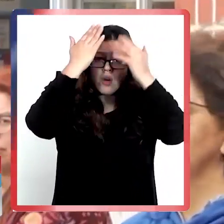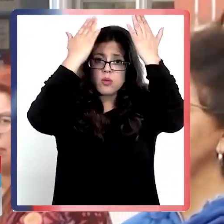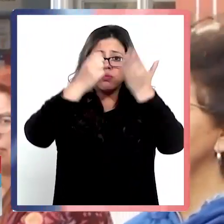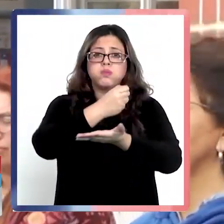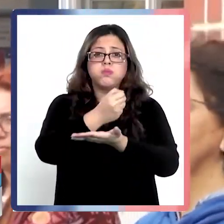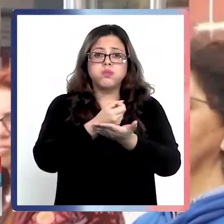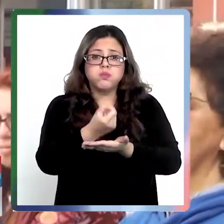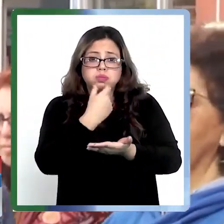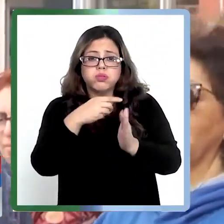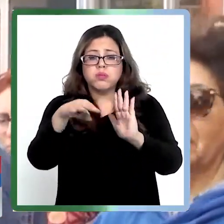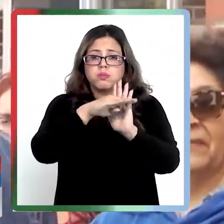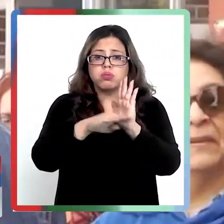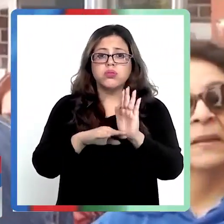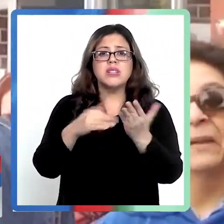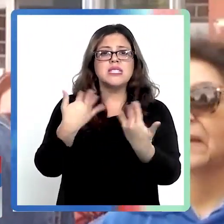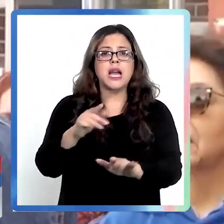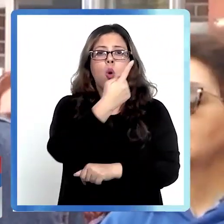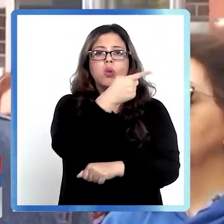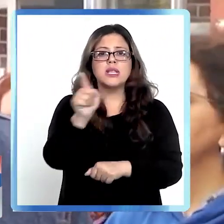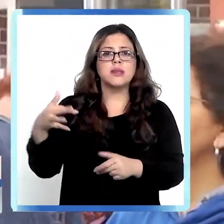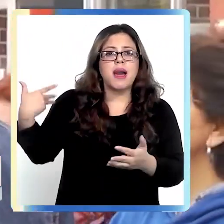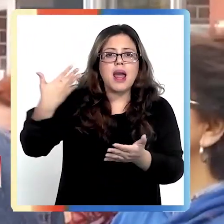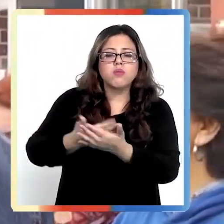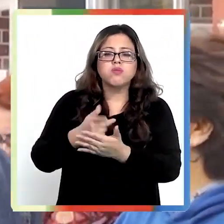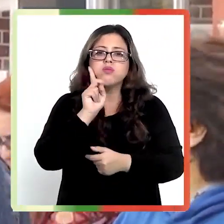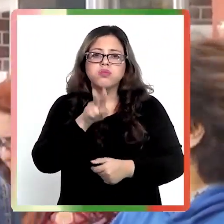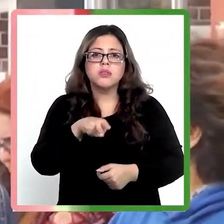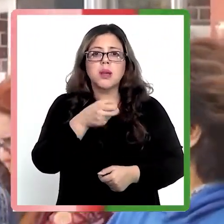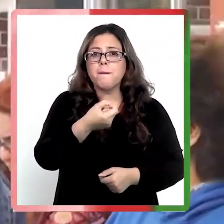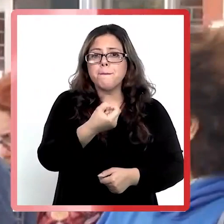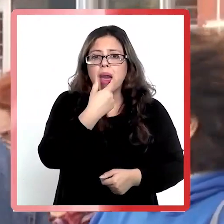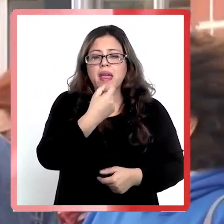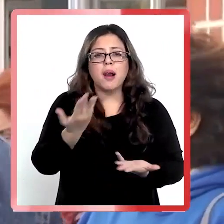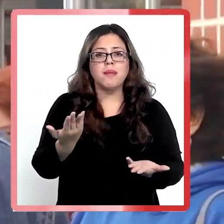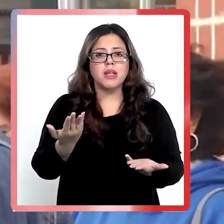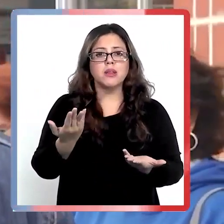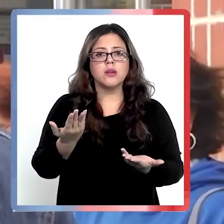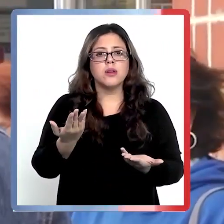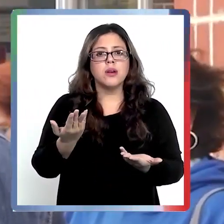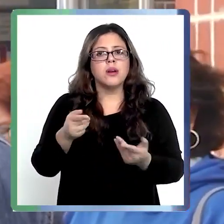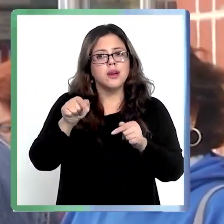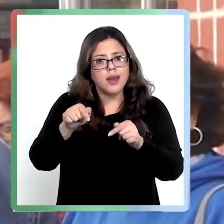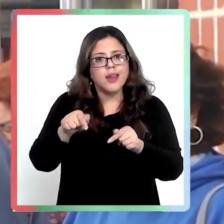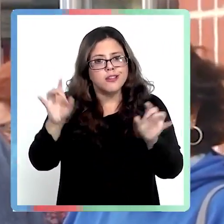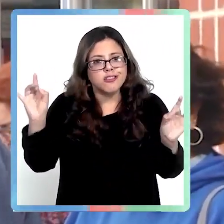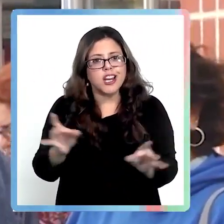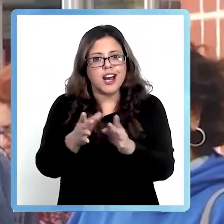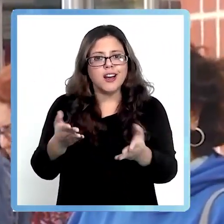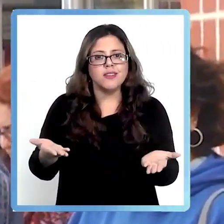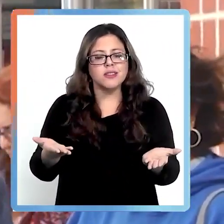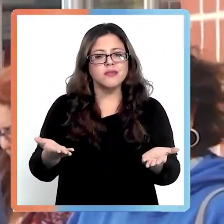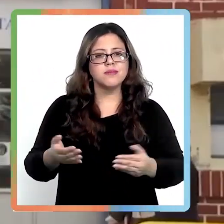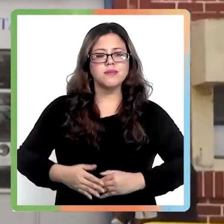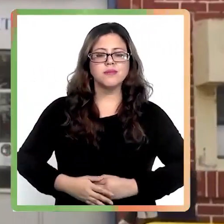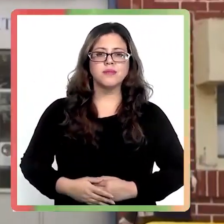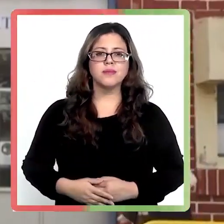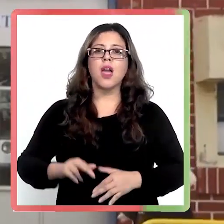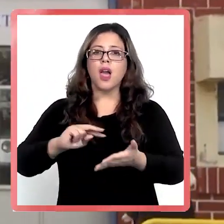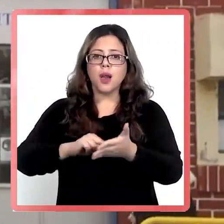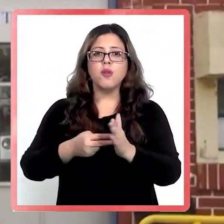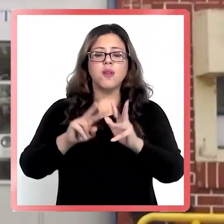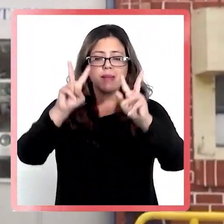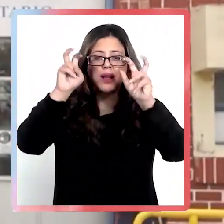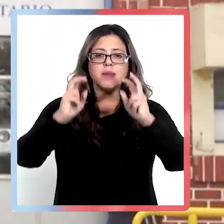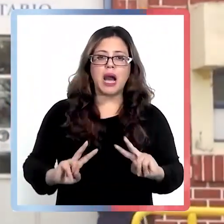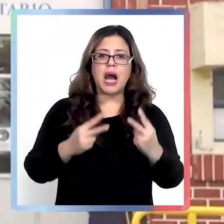para que le entreguen una receta y lleva una semana sin el medicamento. Excúsenme, estos son hechos gravísimos.